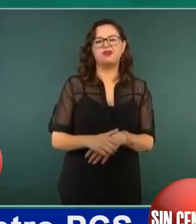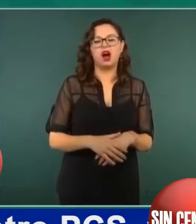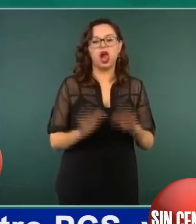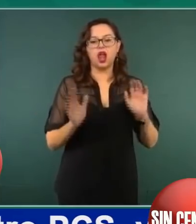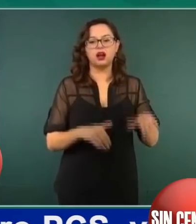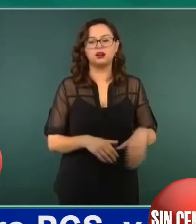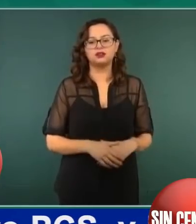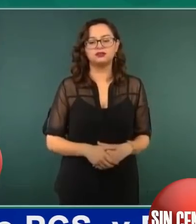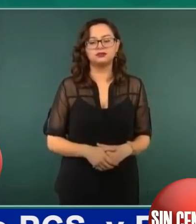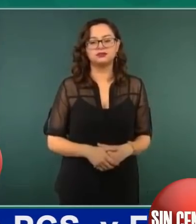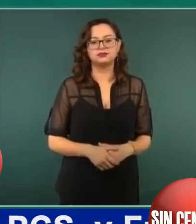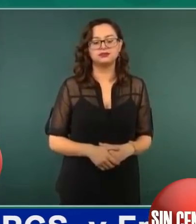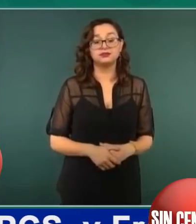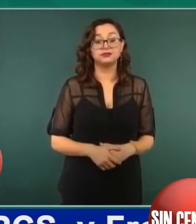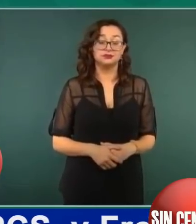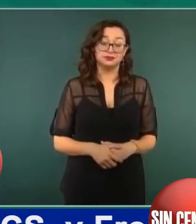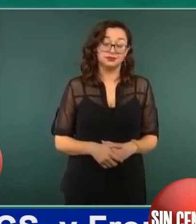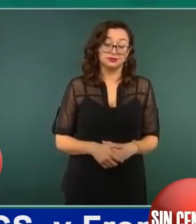Ahora